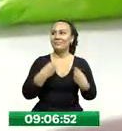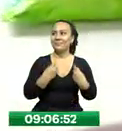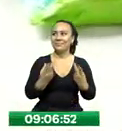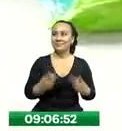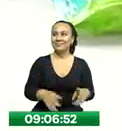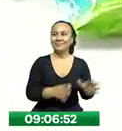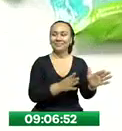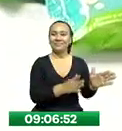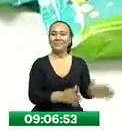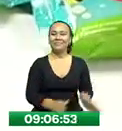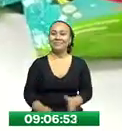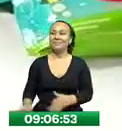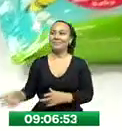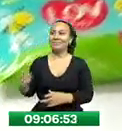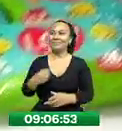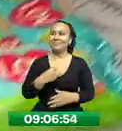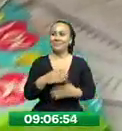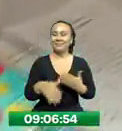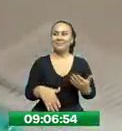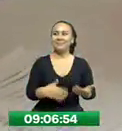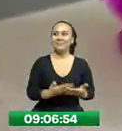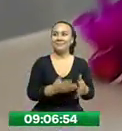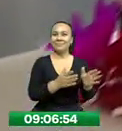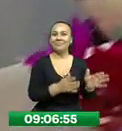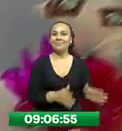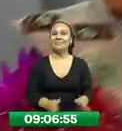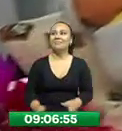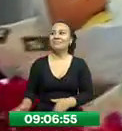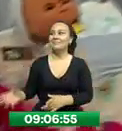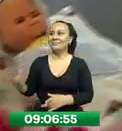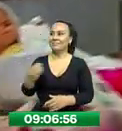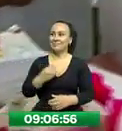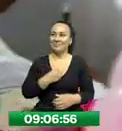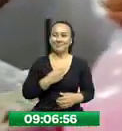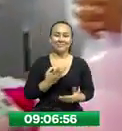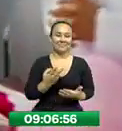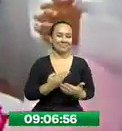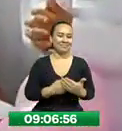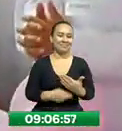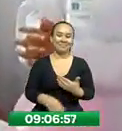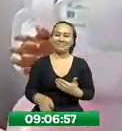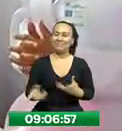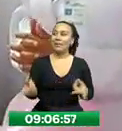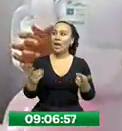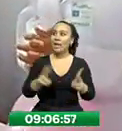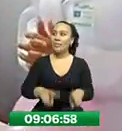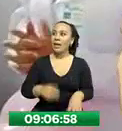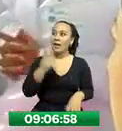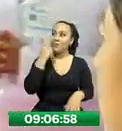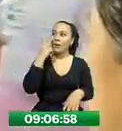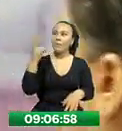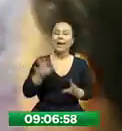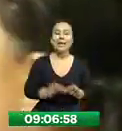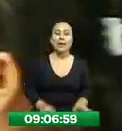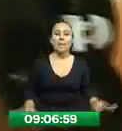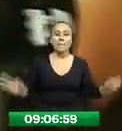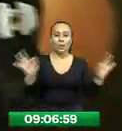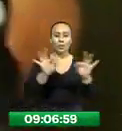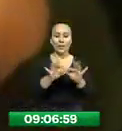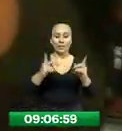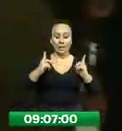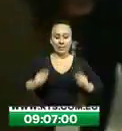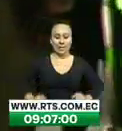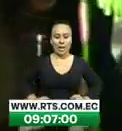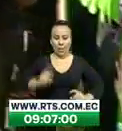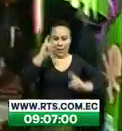exista un bienestar en el binomio madre-hija, así como también tenemos lo que es la importancia de la salud emocional